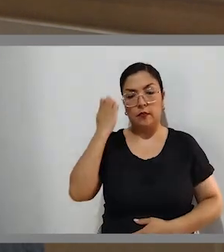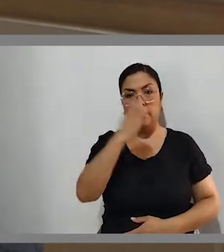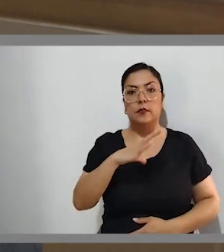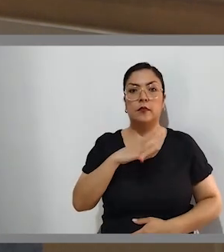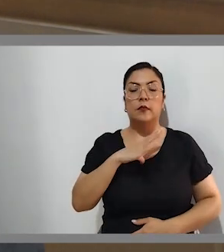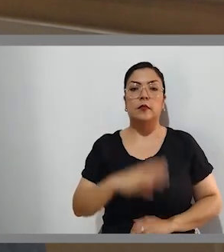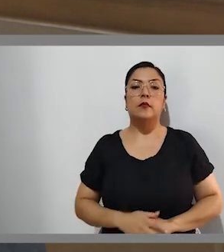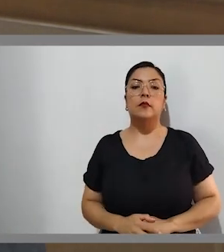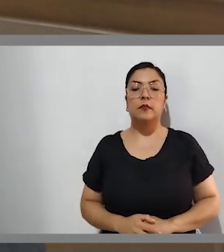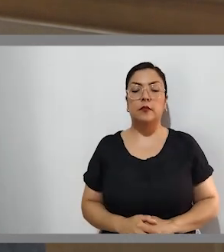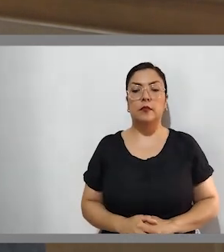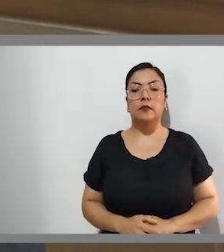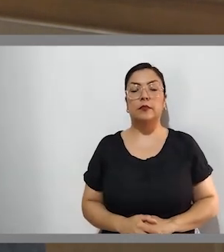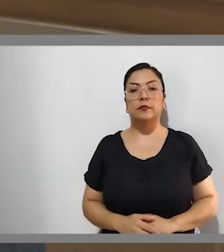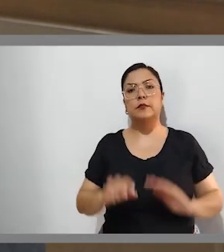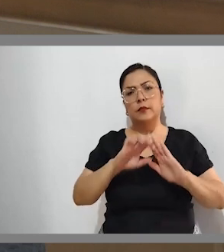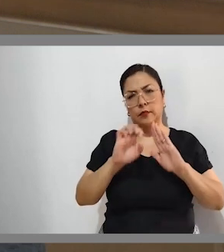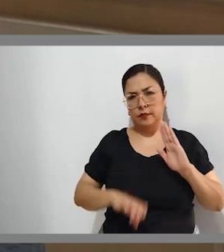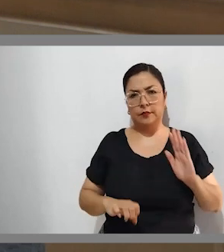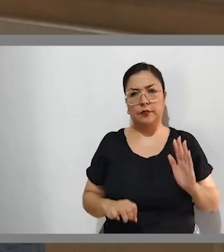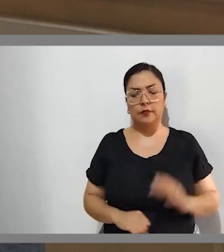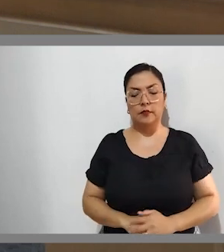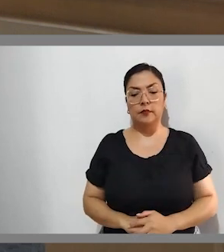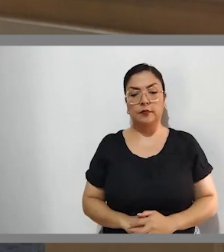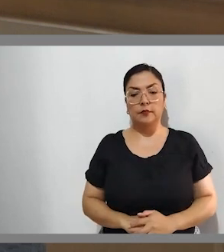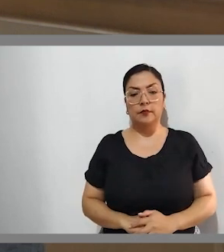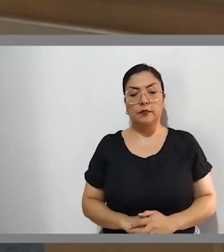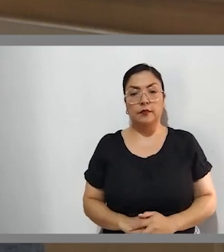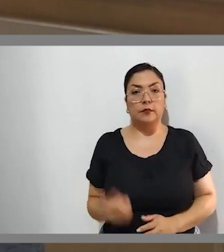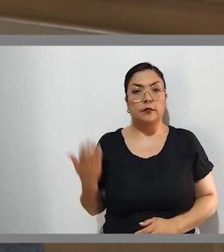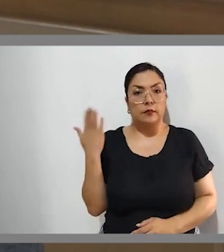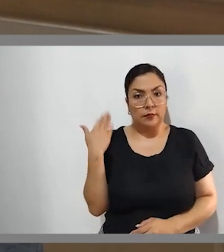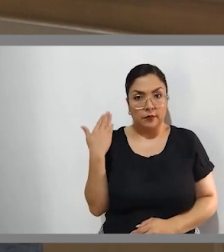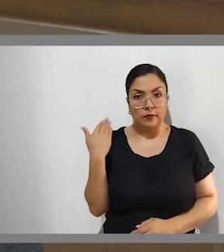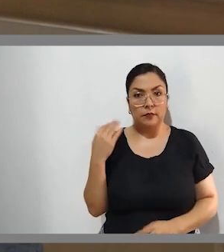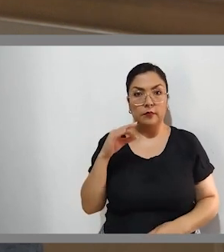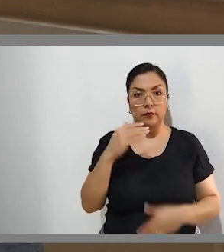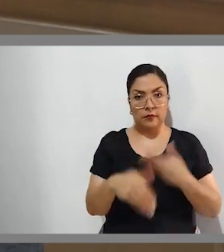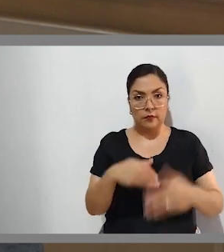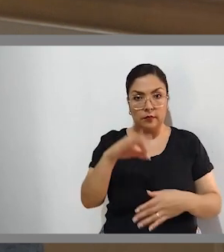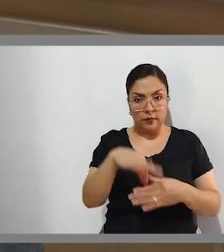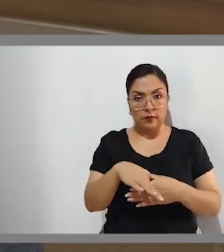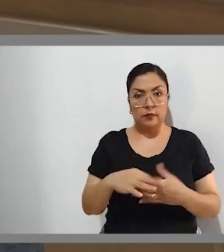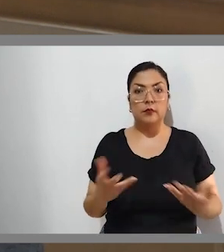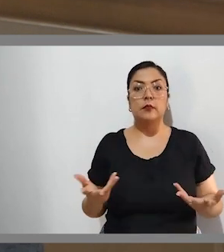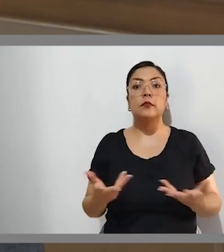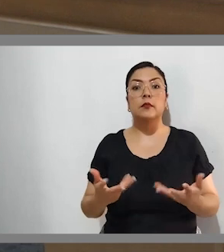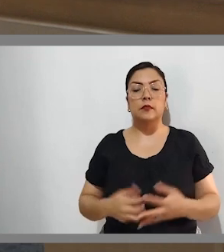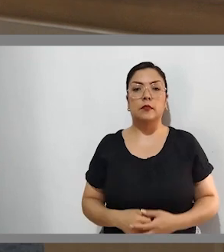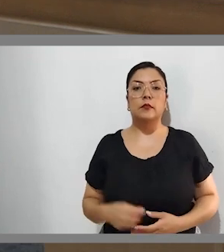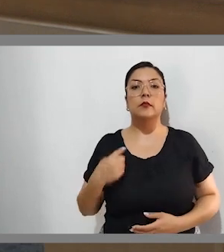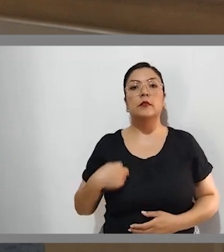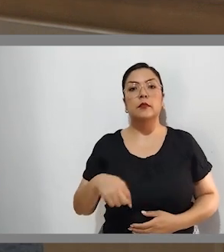poner un ejemplo, para este proceso electoral que recién pasó, se mandaron a hacer